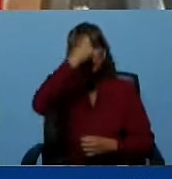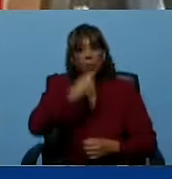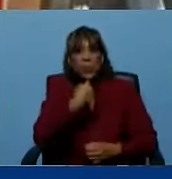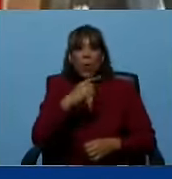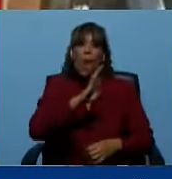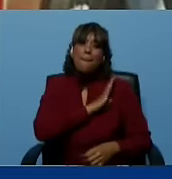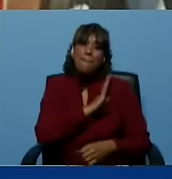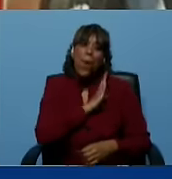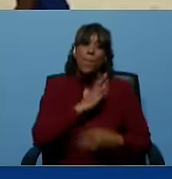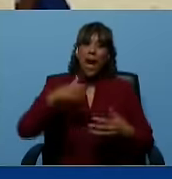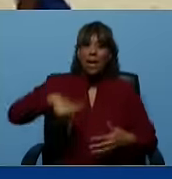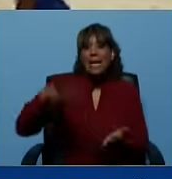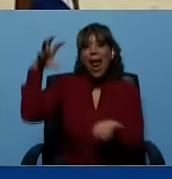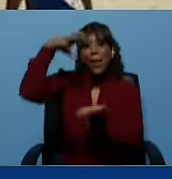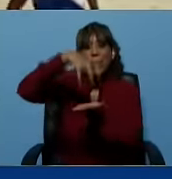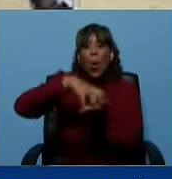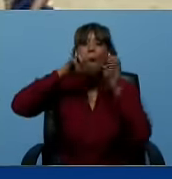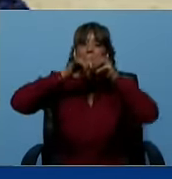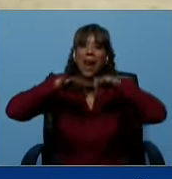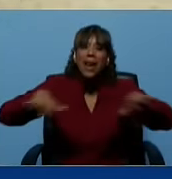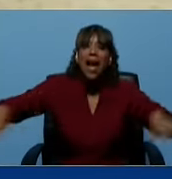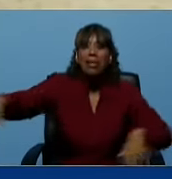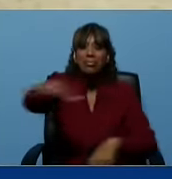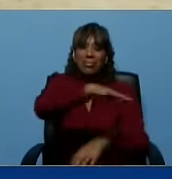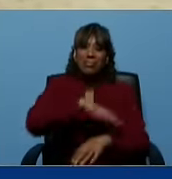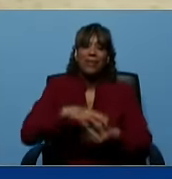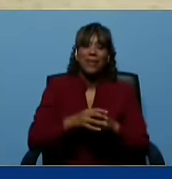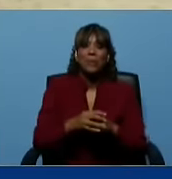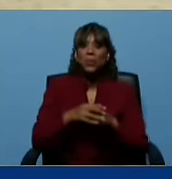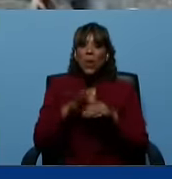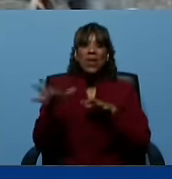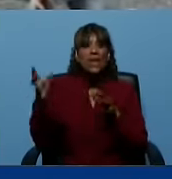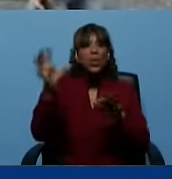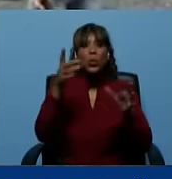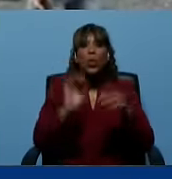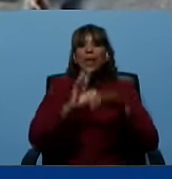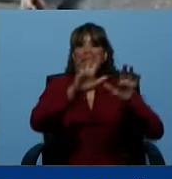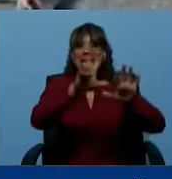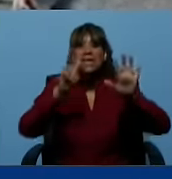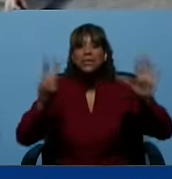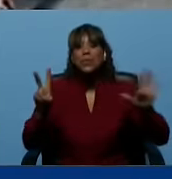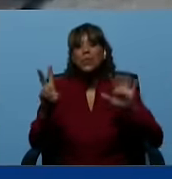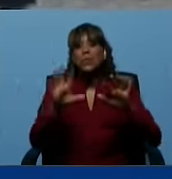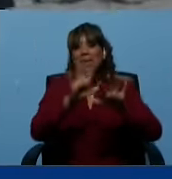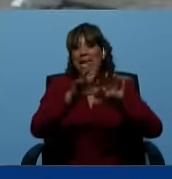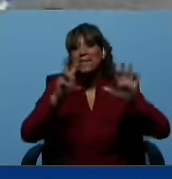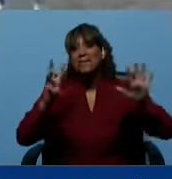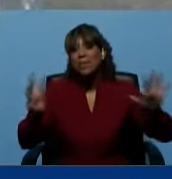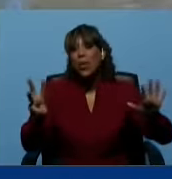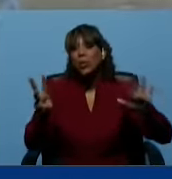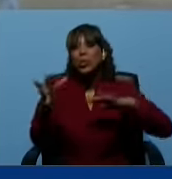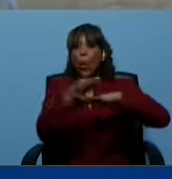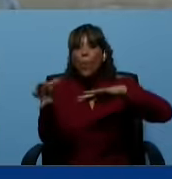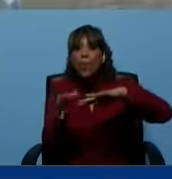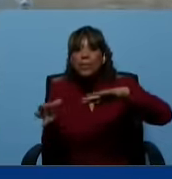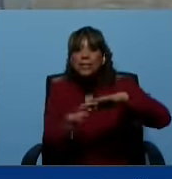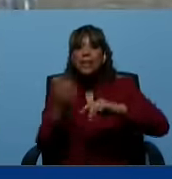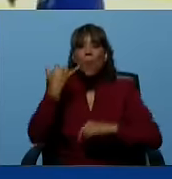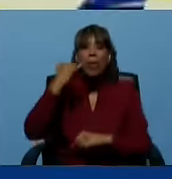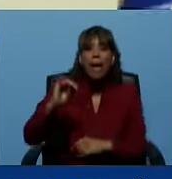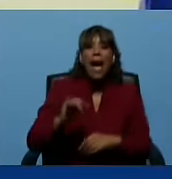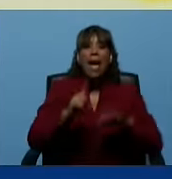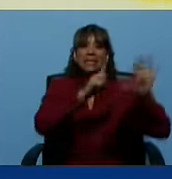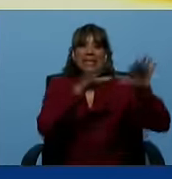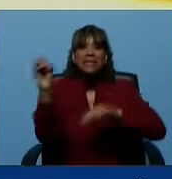juventud socialista a desplegarnos en todo el estado de Aragua, a lo largo y ancho de los 18 municipios y las 50 parroquias. Tenemos 60